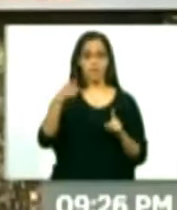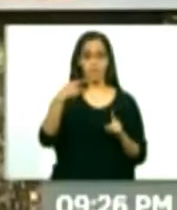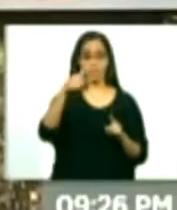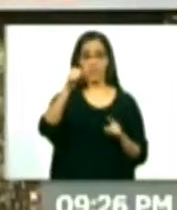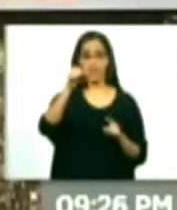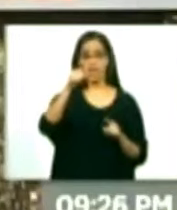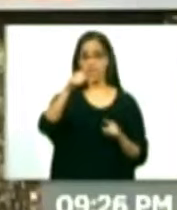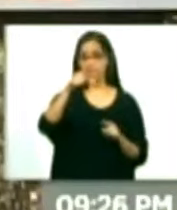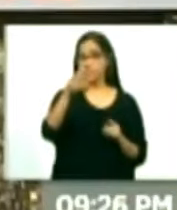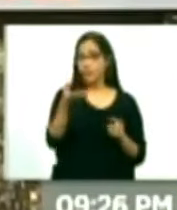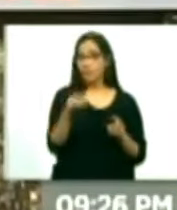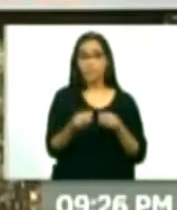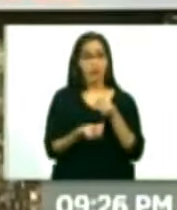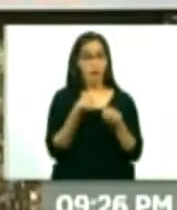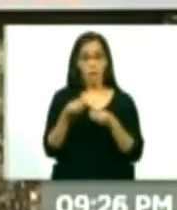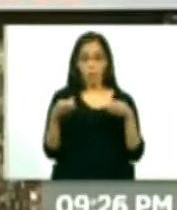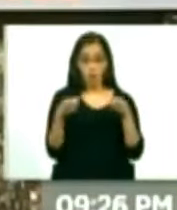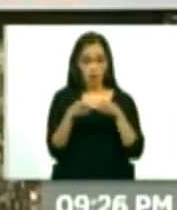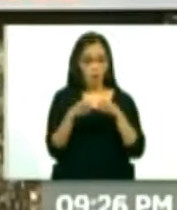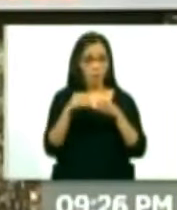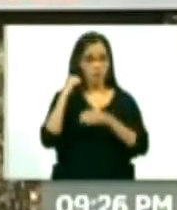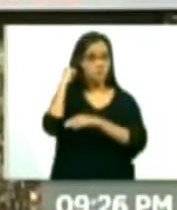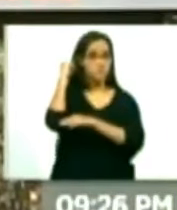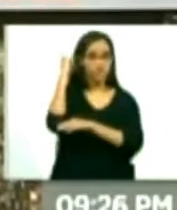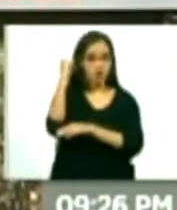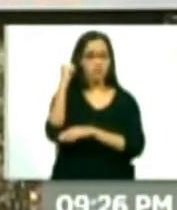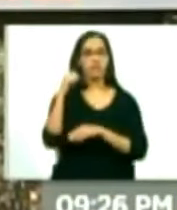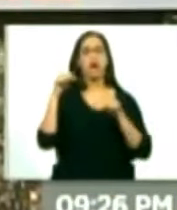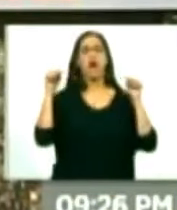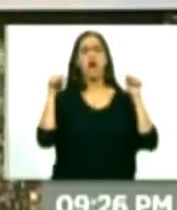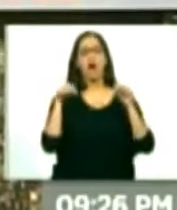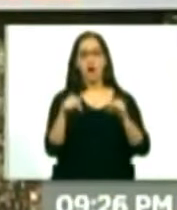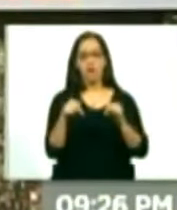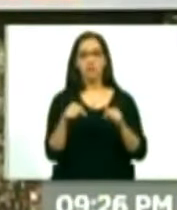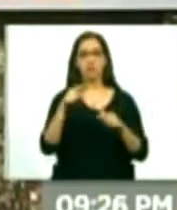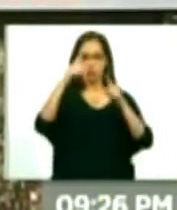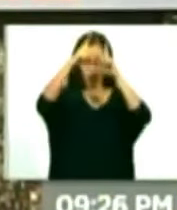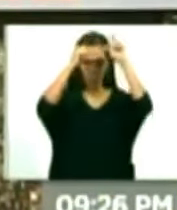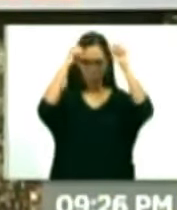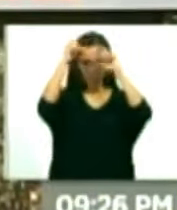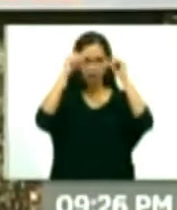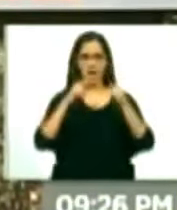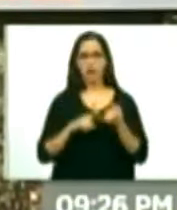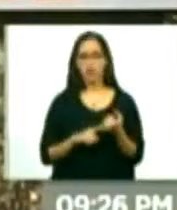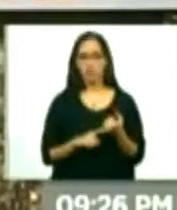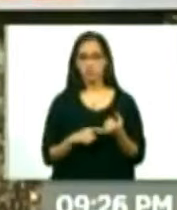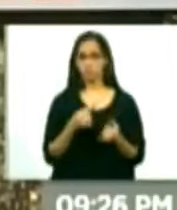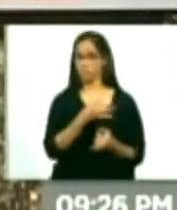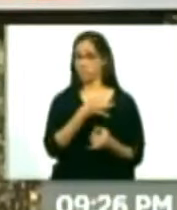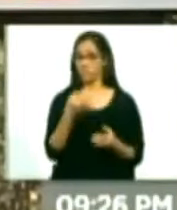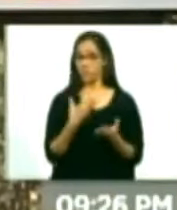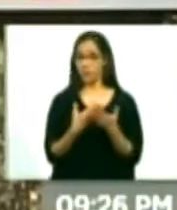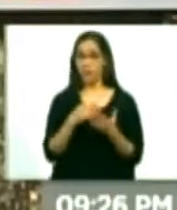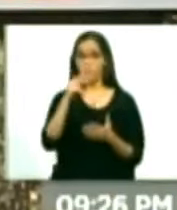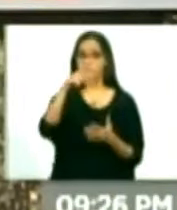una extraordinaria fuerza. Ahí va Tupamaro, extraordinario partido. Va el